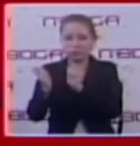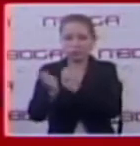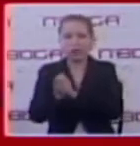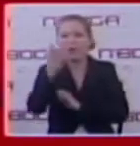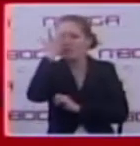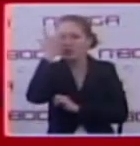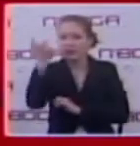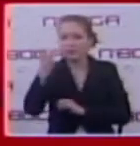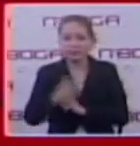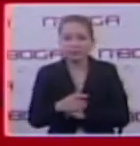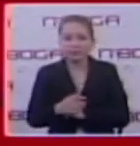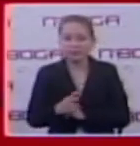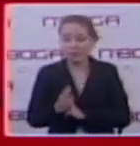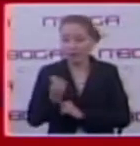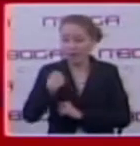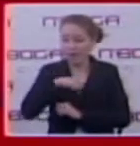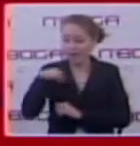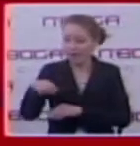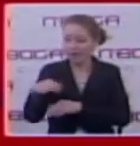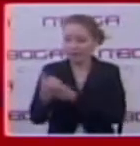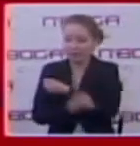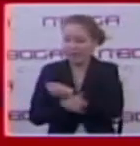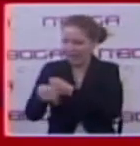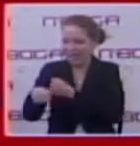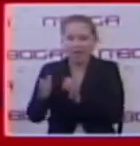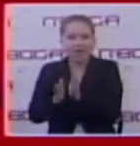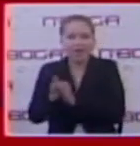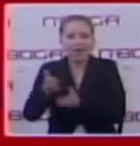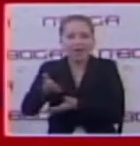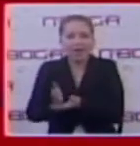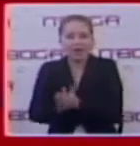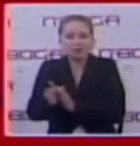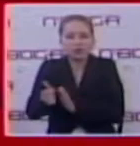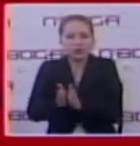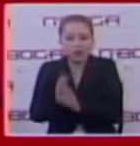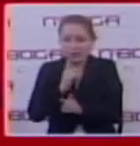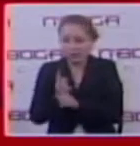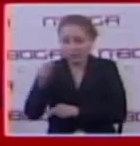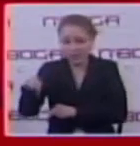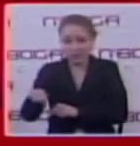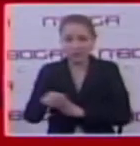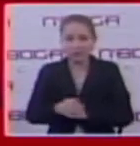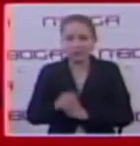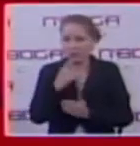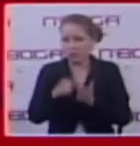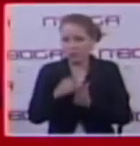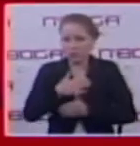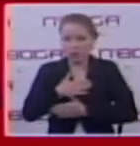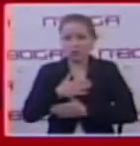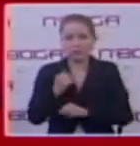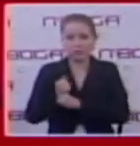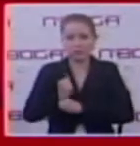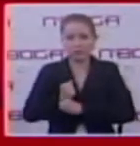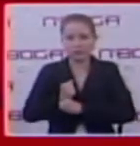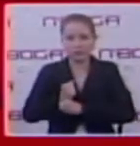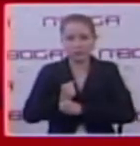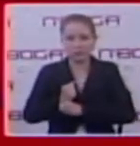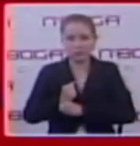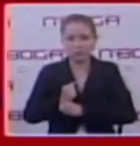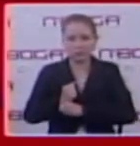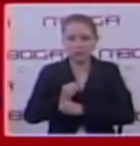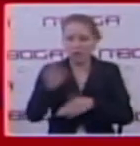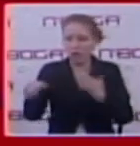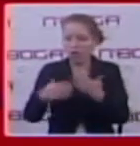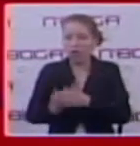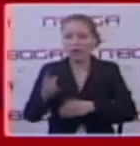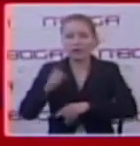Porque nosotros estamos en el país del cacao, estamos en el país del chocolate. Entonces yo, por ejemplo, por mi trabajo, todo